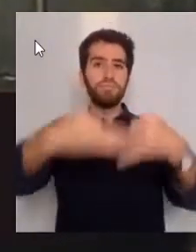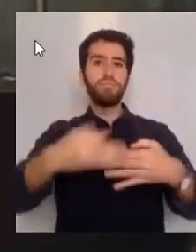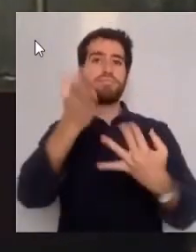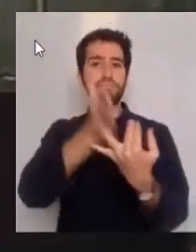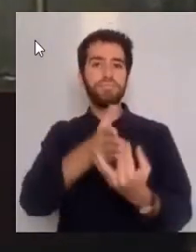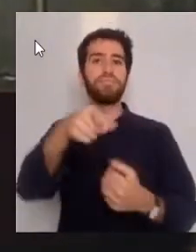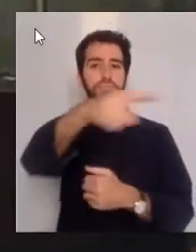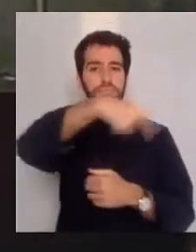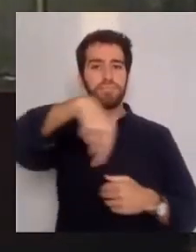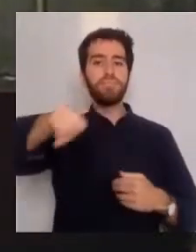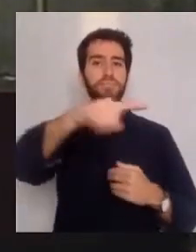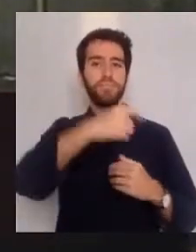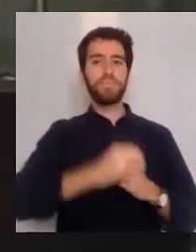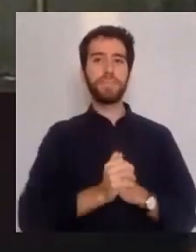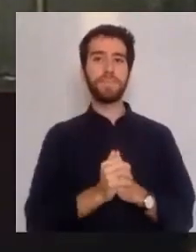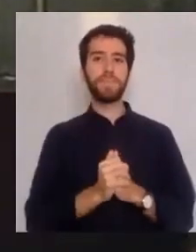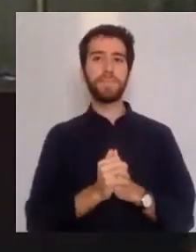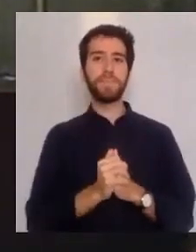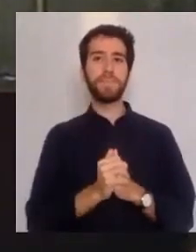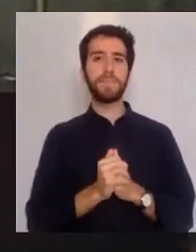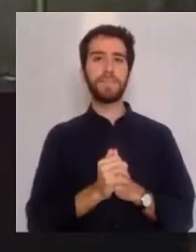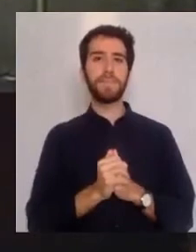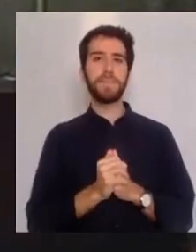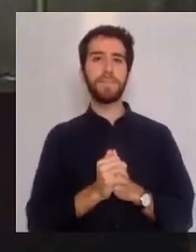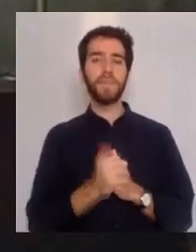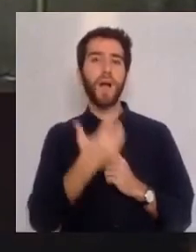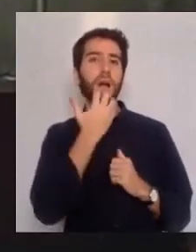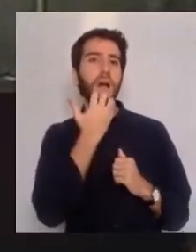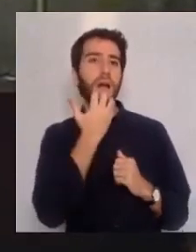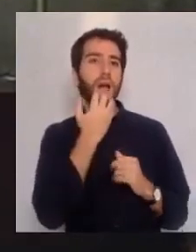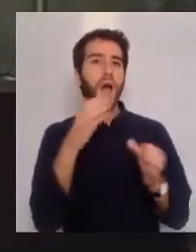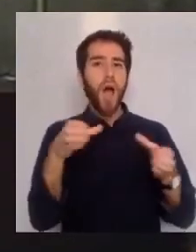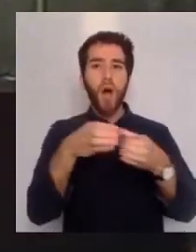de personas muy diversas en maneras de